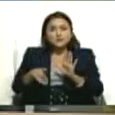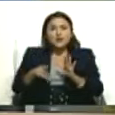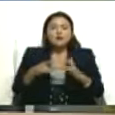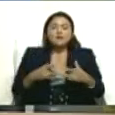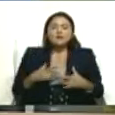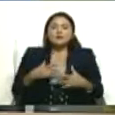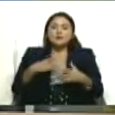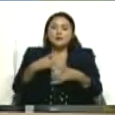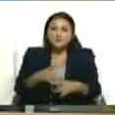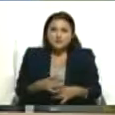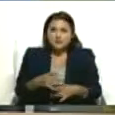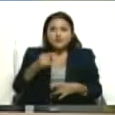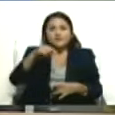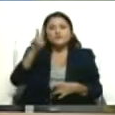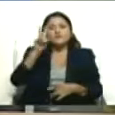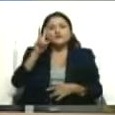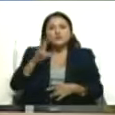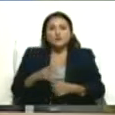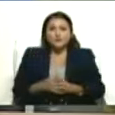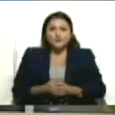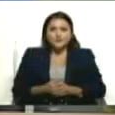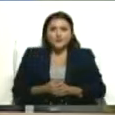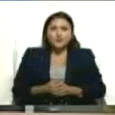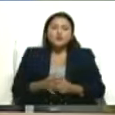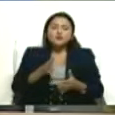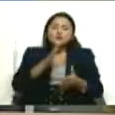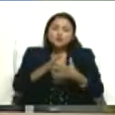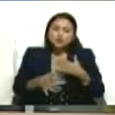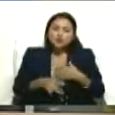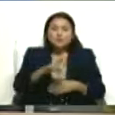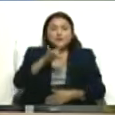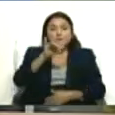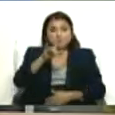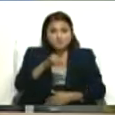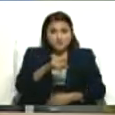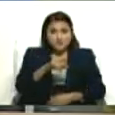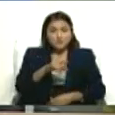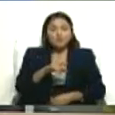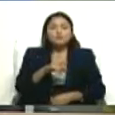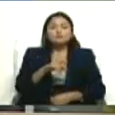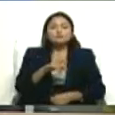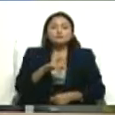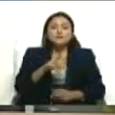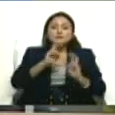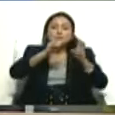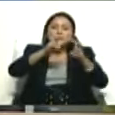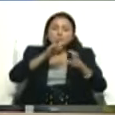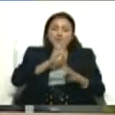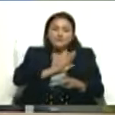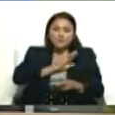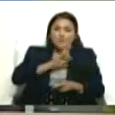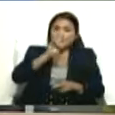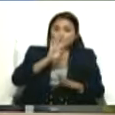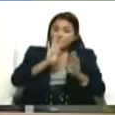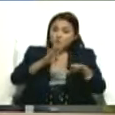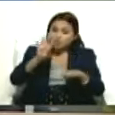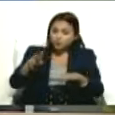e intereses de la República en torno a esta causa histórica nacional, en la